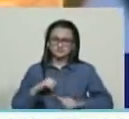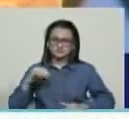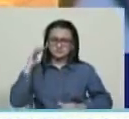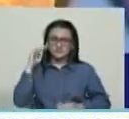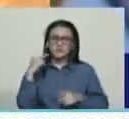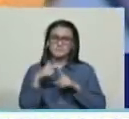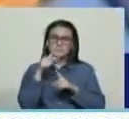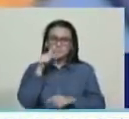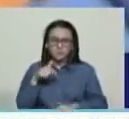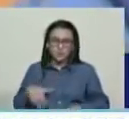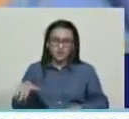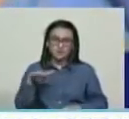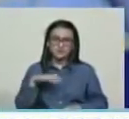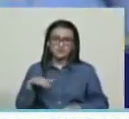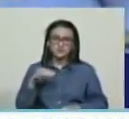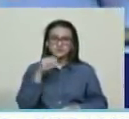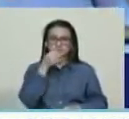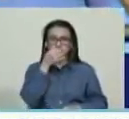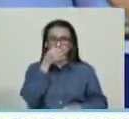de nuestro pueblo.